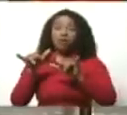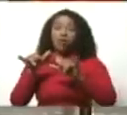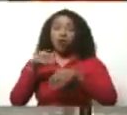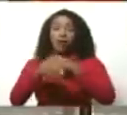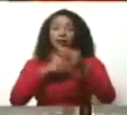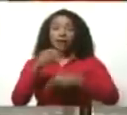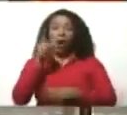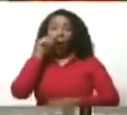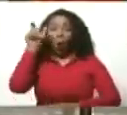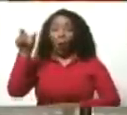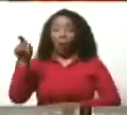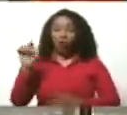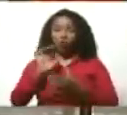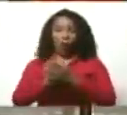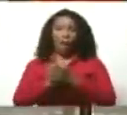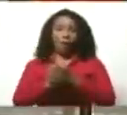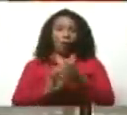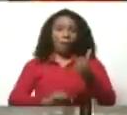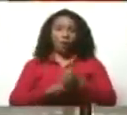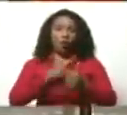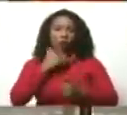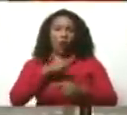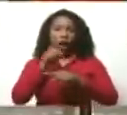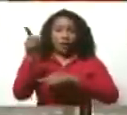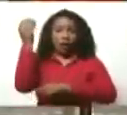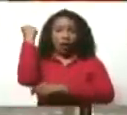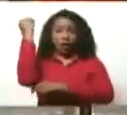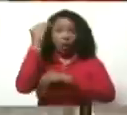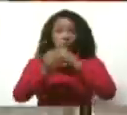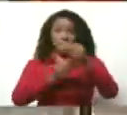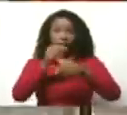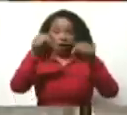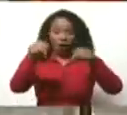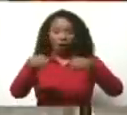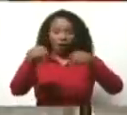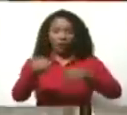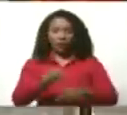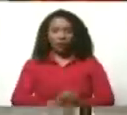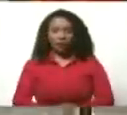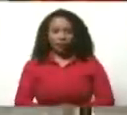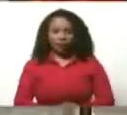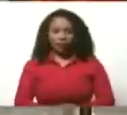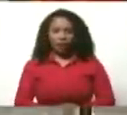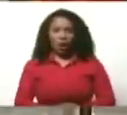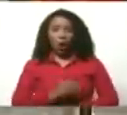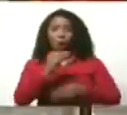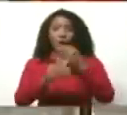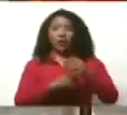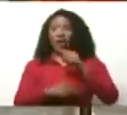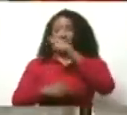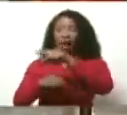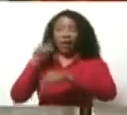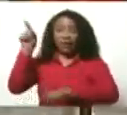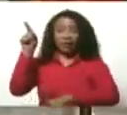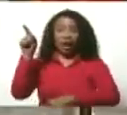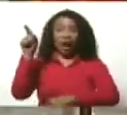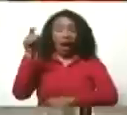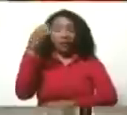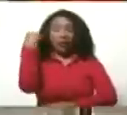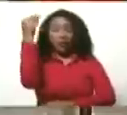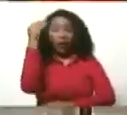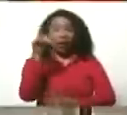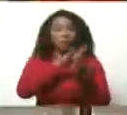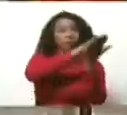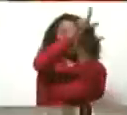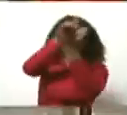su entorno allá en Italia, lo hiciera aquí, lo que hace él allá en Roma y viajando por el